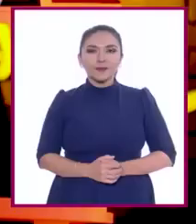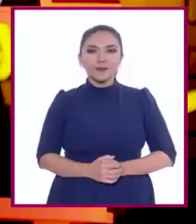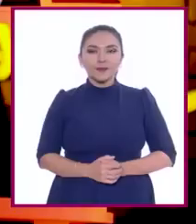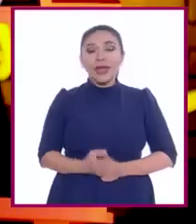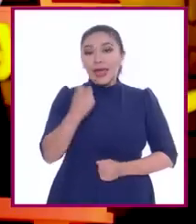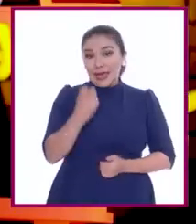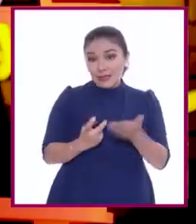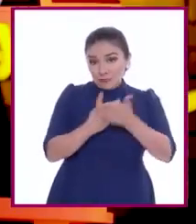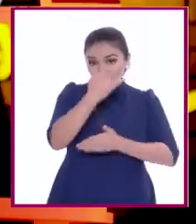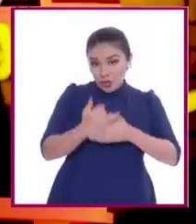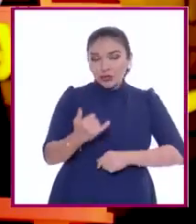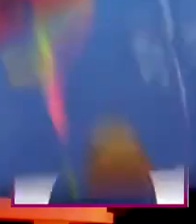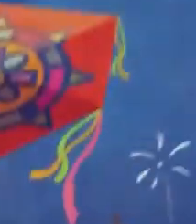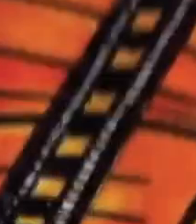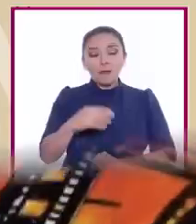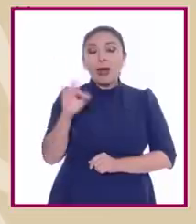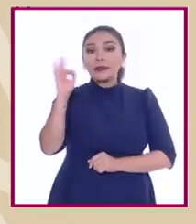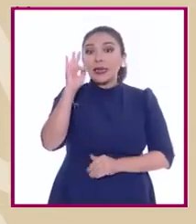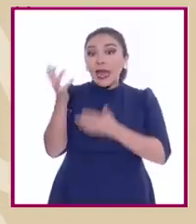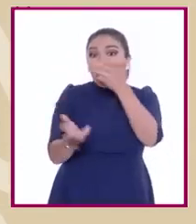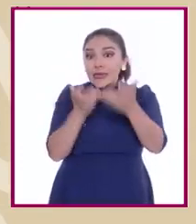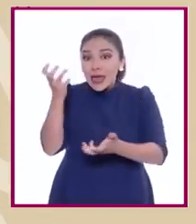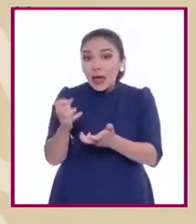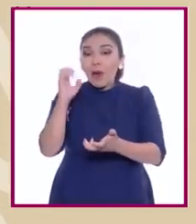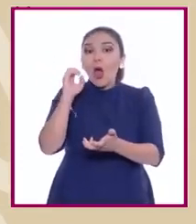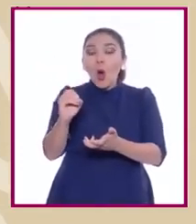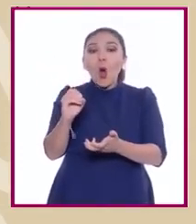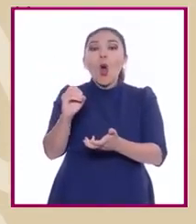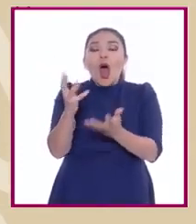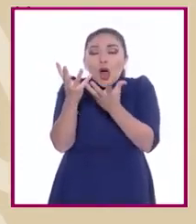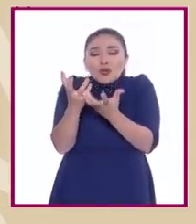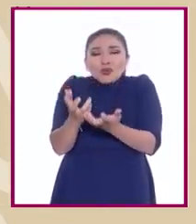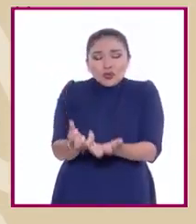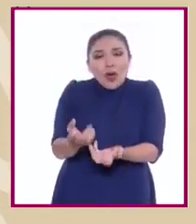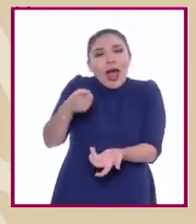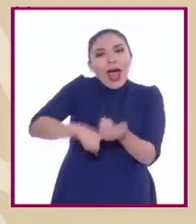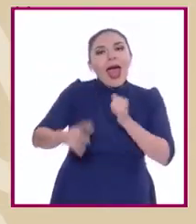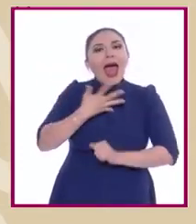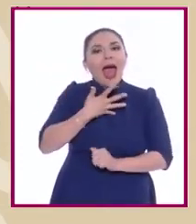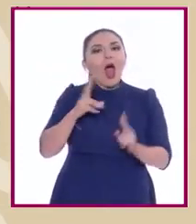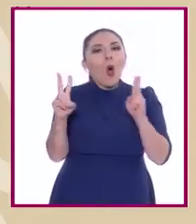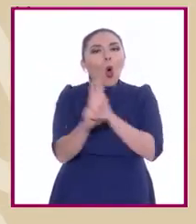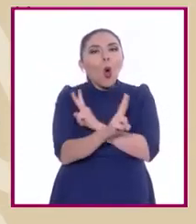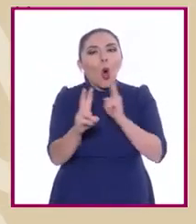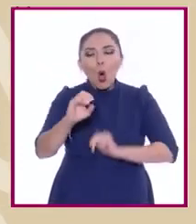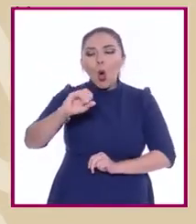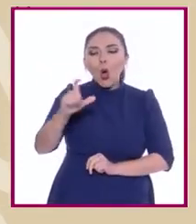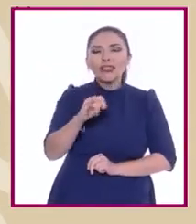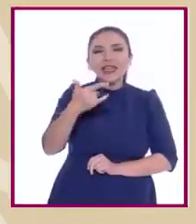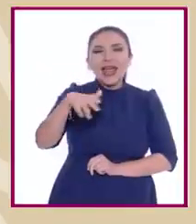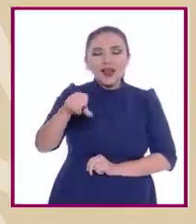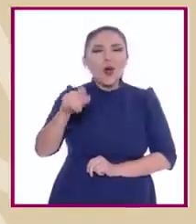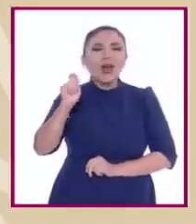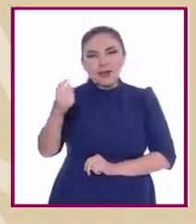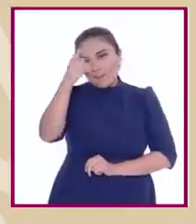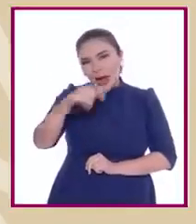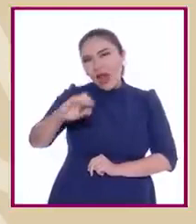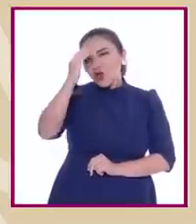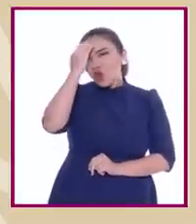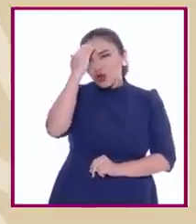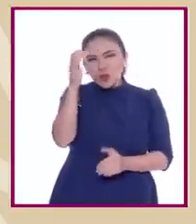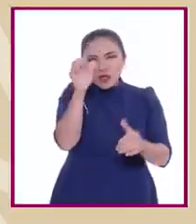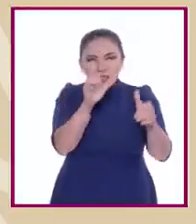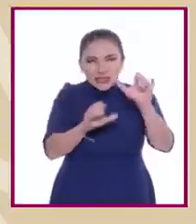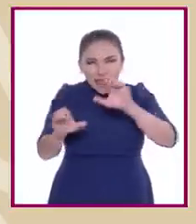El proyecto que yo desarrollé se llama Si se quema o se oxida, entonces hay oxígeno. Pertenece al campo formativo de saberes y pensamiento